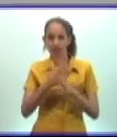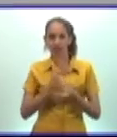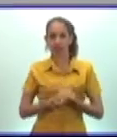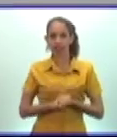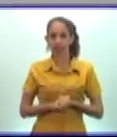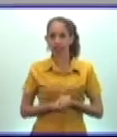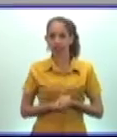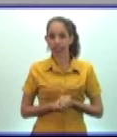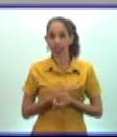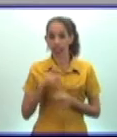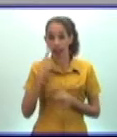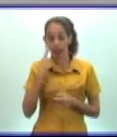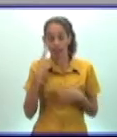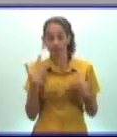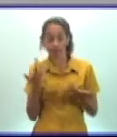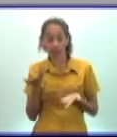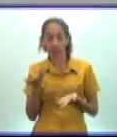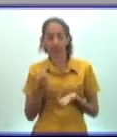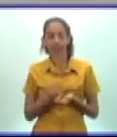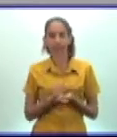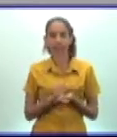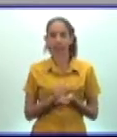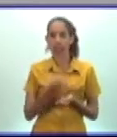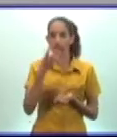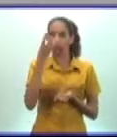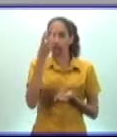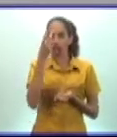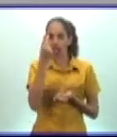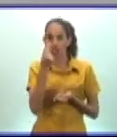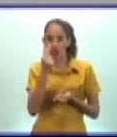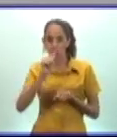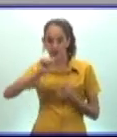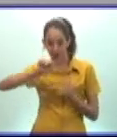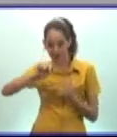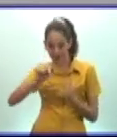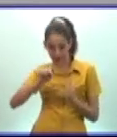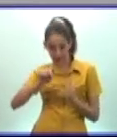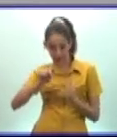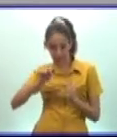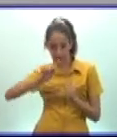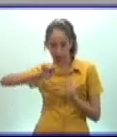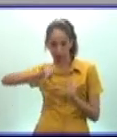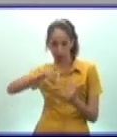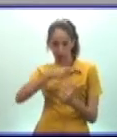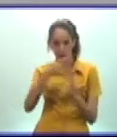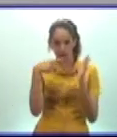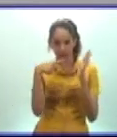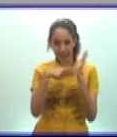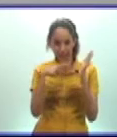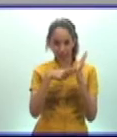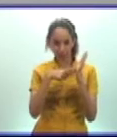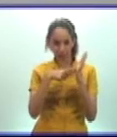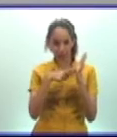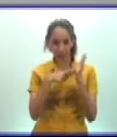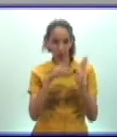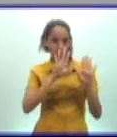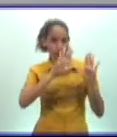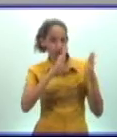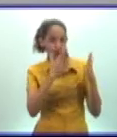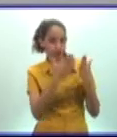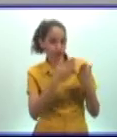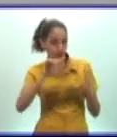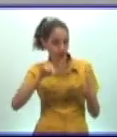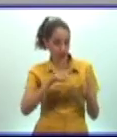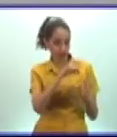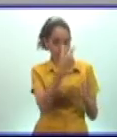El denominador lo multiplicamos por la parte entera y el producto lo adicionamos